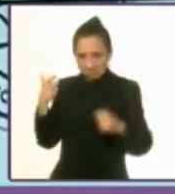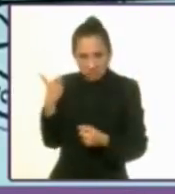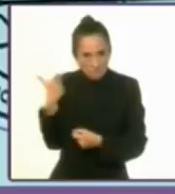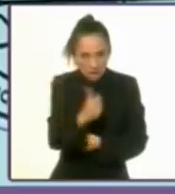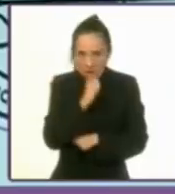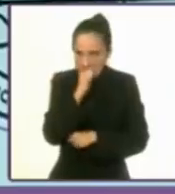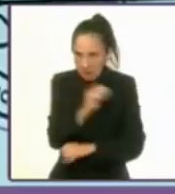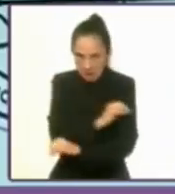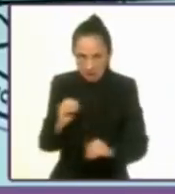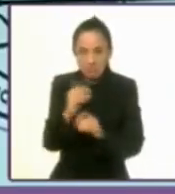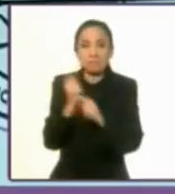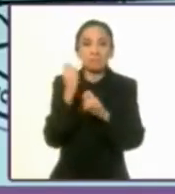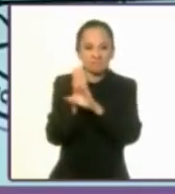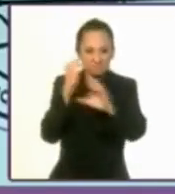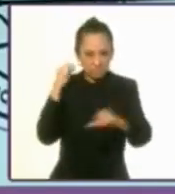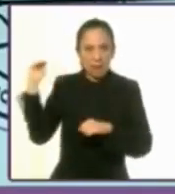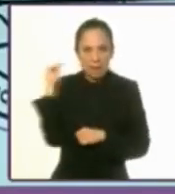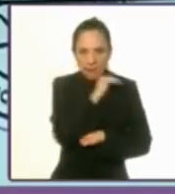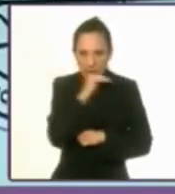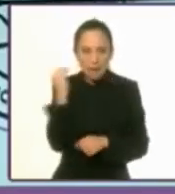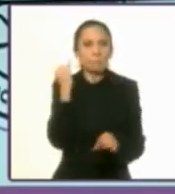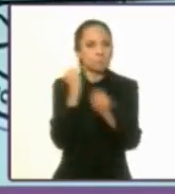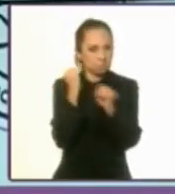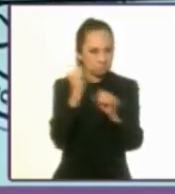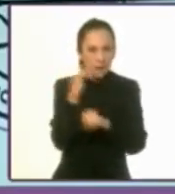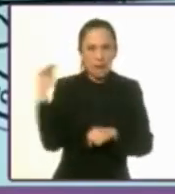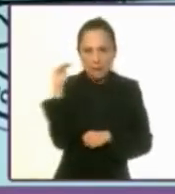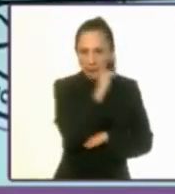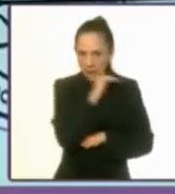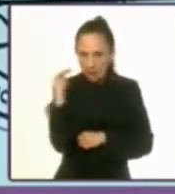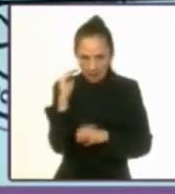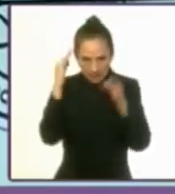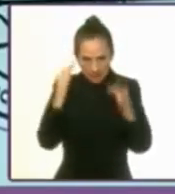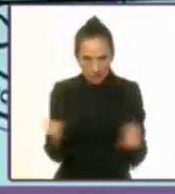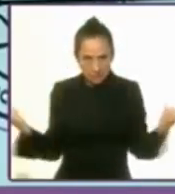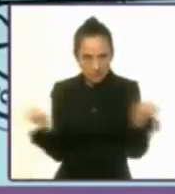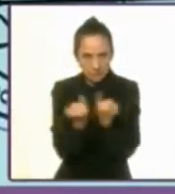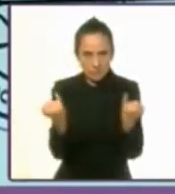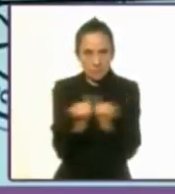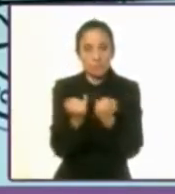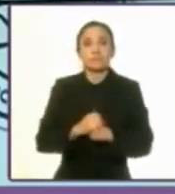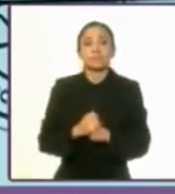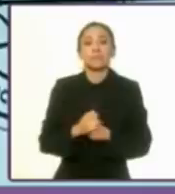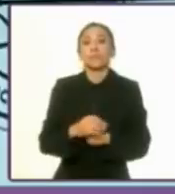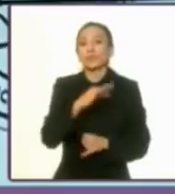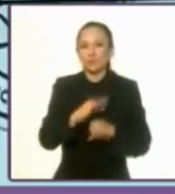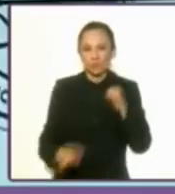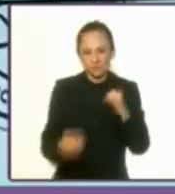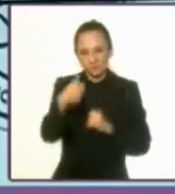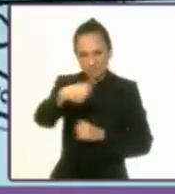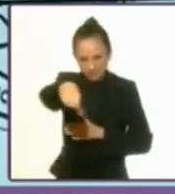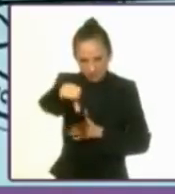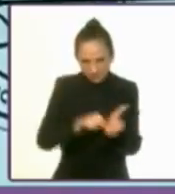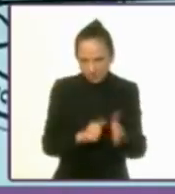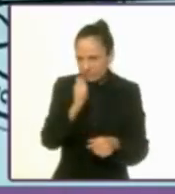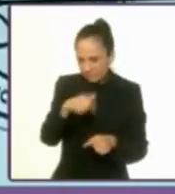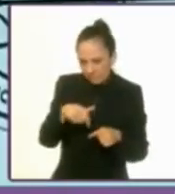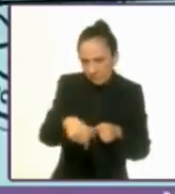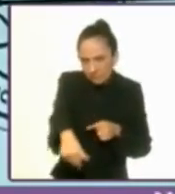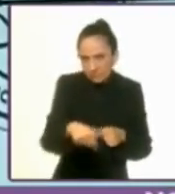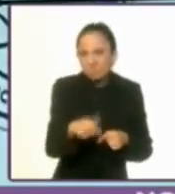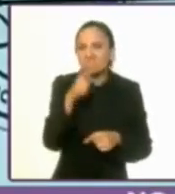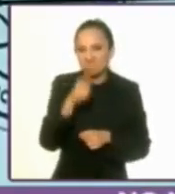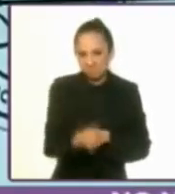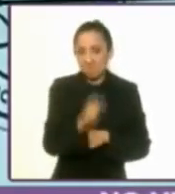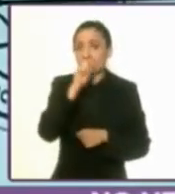gratuito internet gratuito en el último semestre vamos a garantizar un trabajo para que los jóvenes